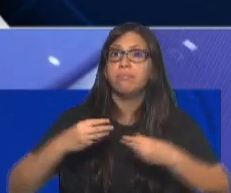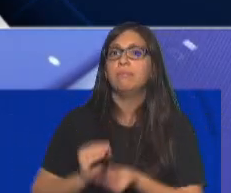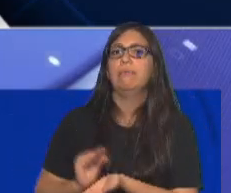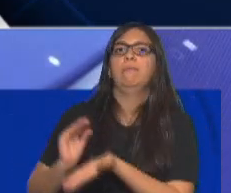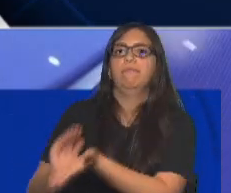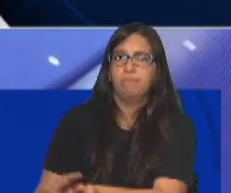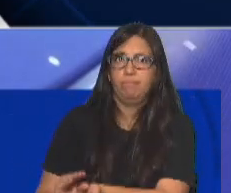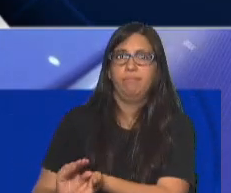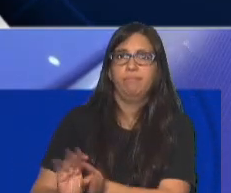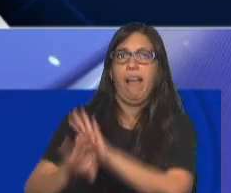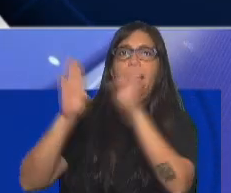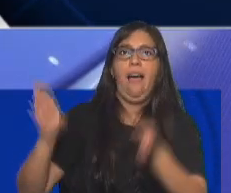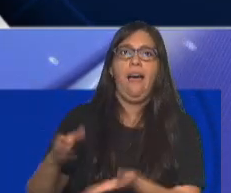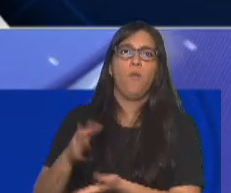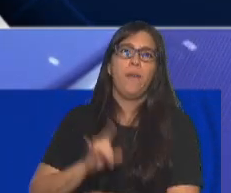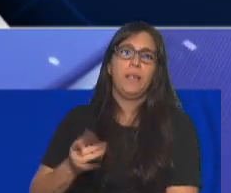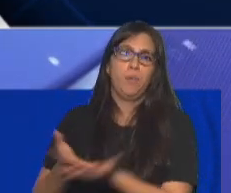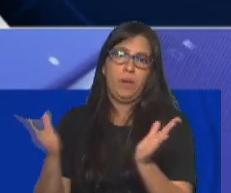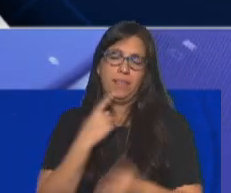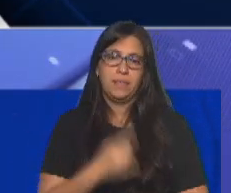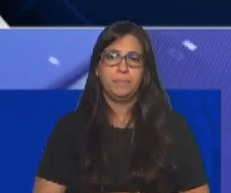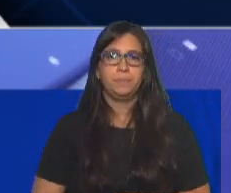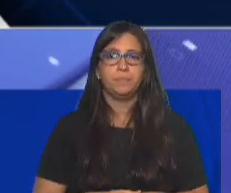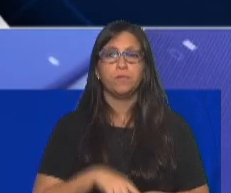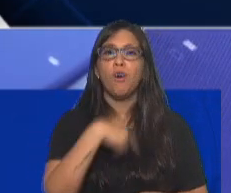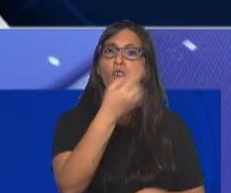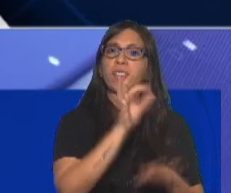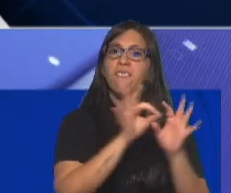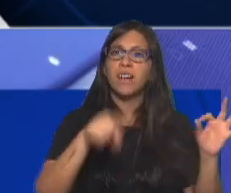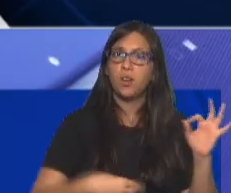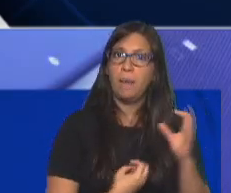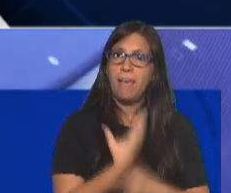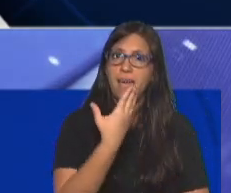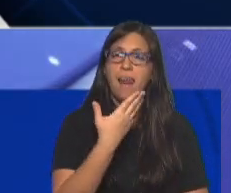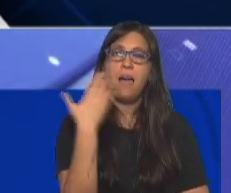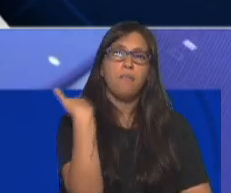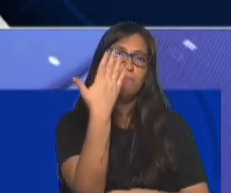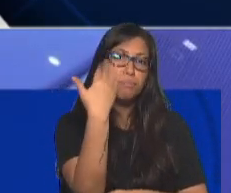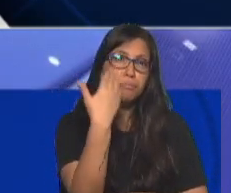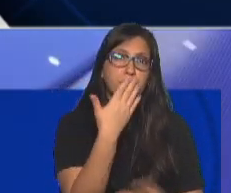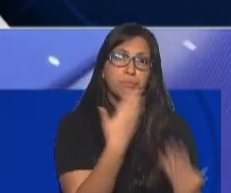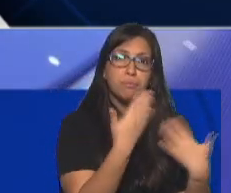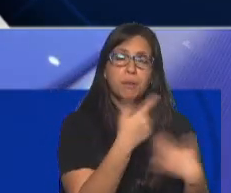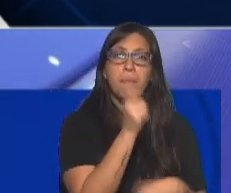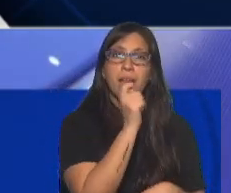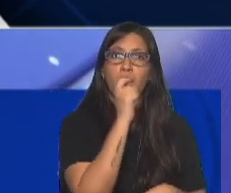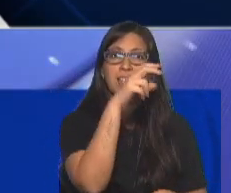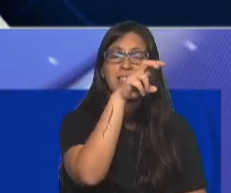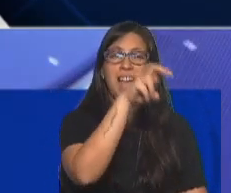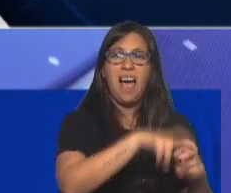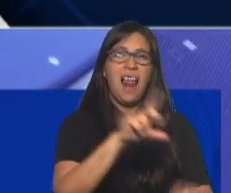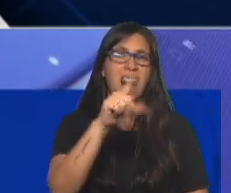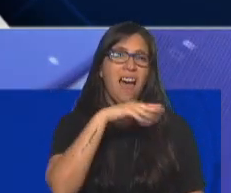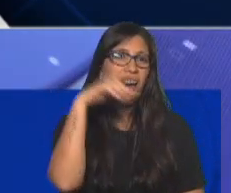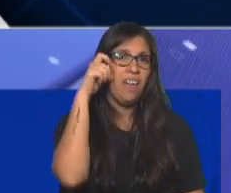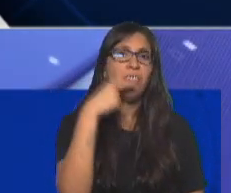contribuyendo a la existencia de la misma otra de las frases de Javier Miley durante esta mañana en declaraciones con el periodista Antonio laje los